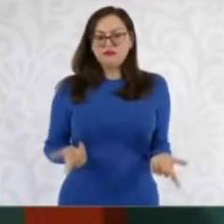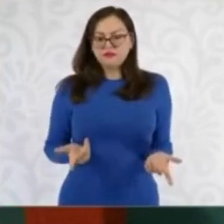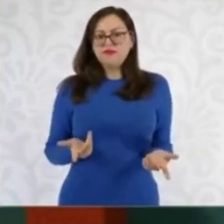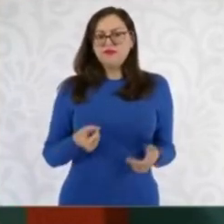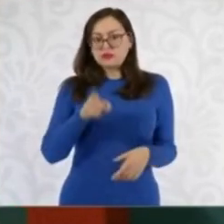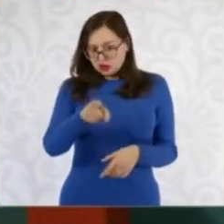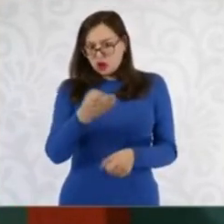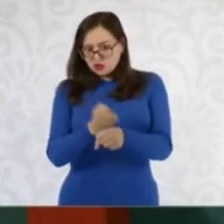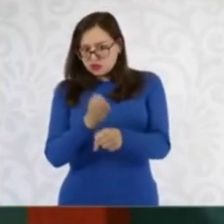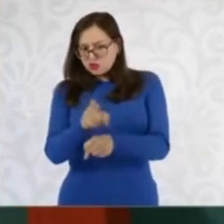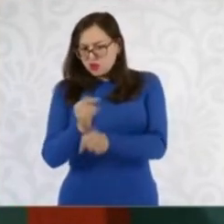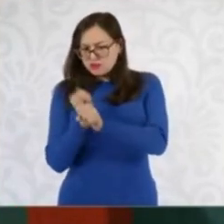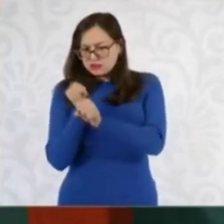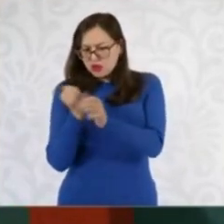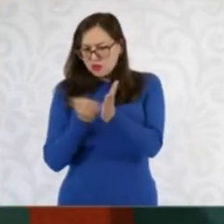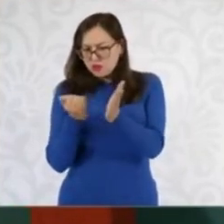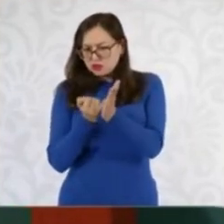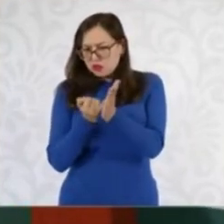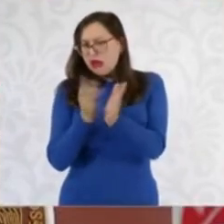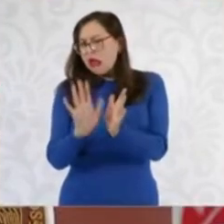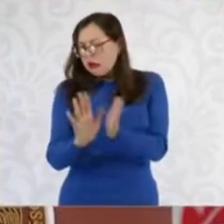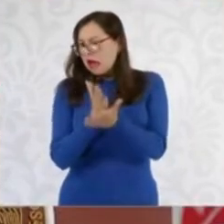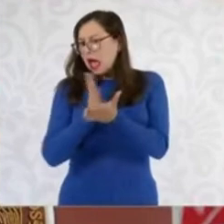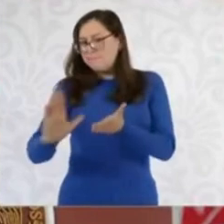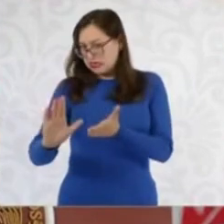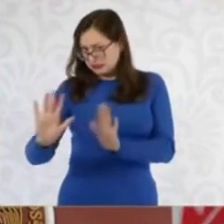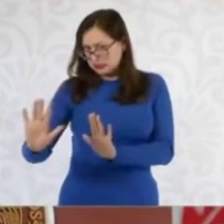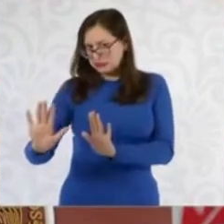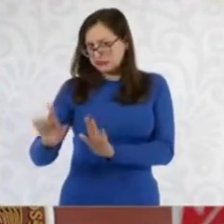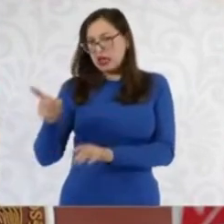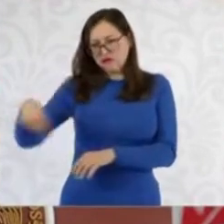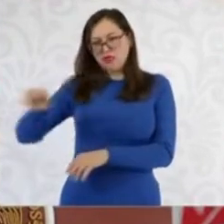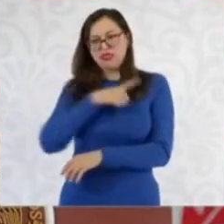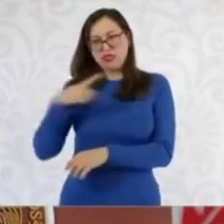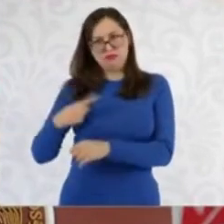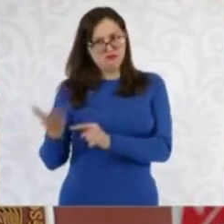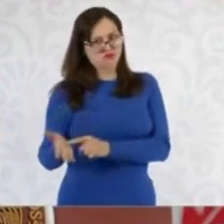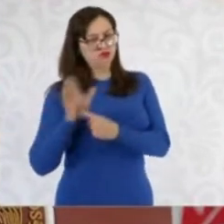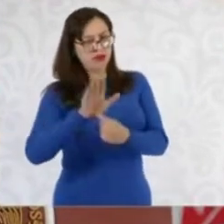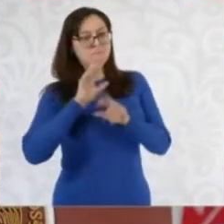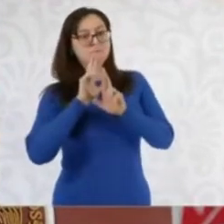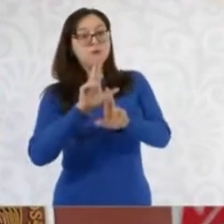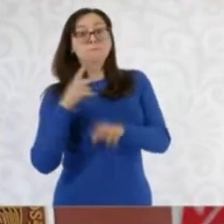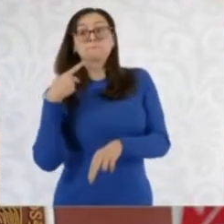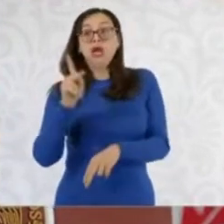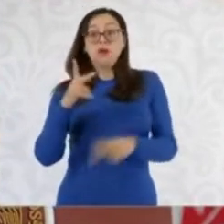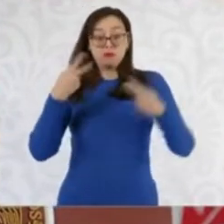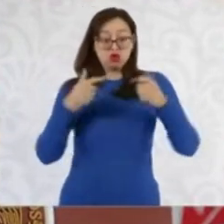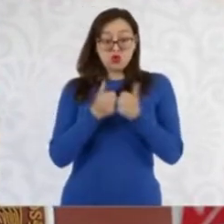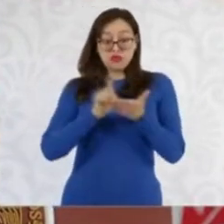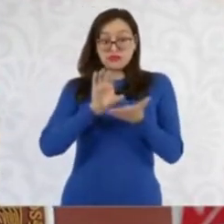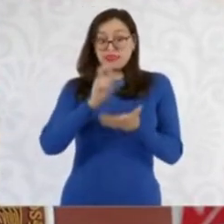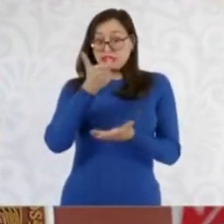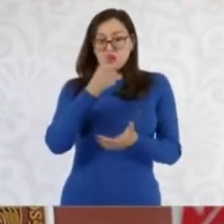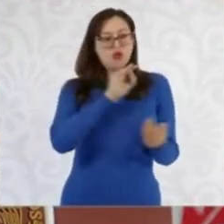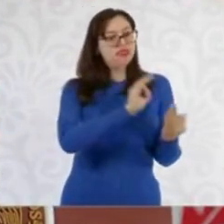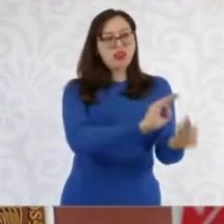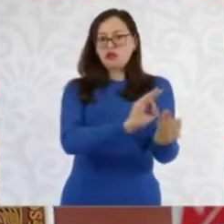que tú planteas, sino directo a las familias. Y es algo que viene ya desde antes.